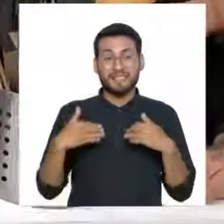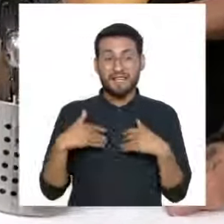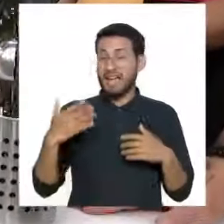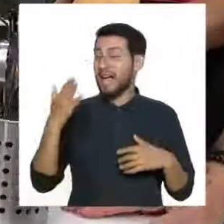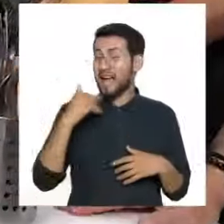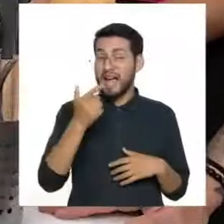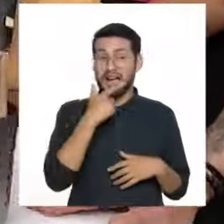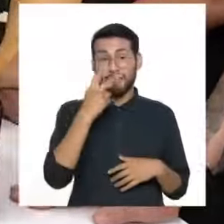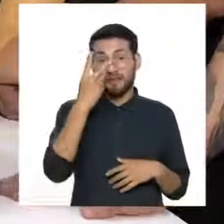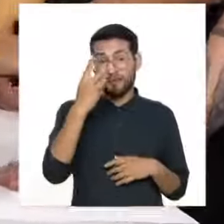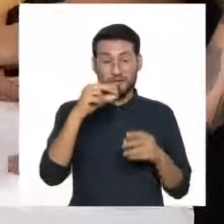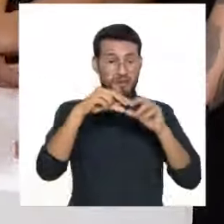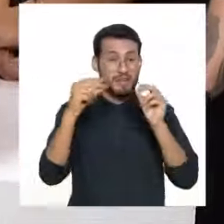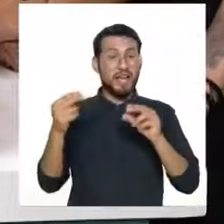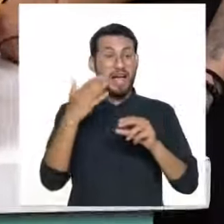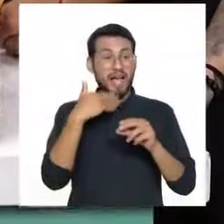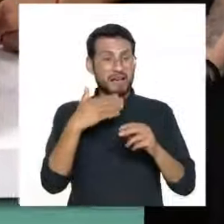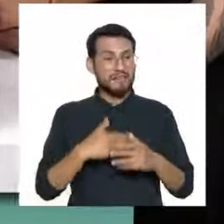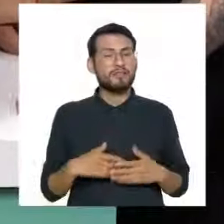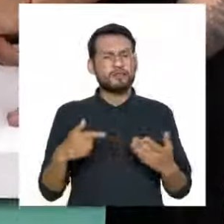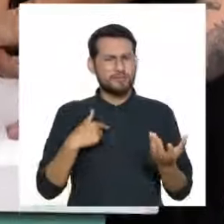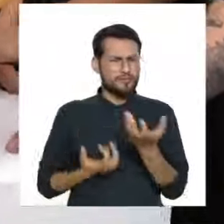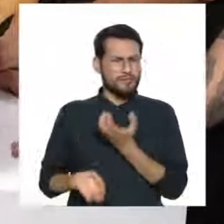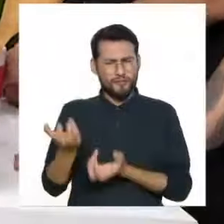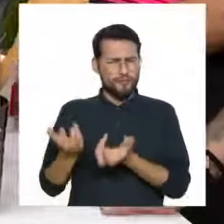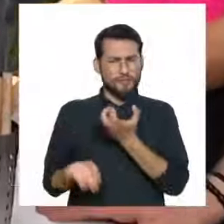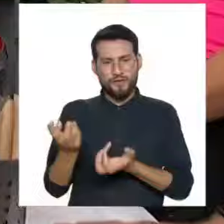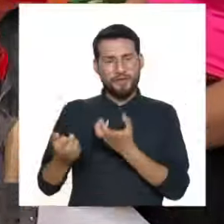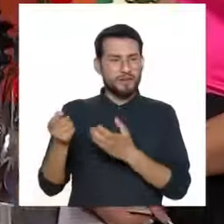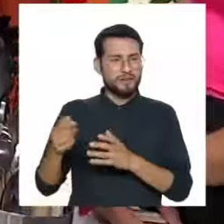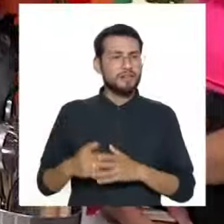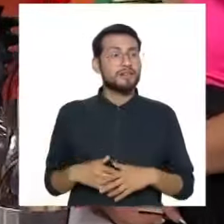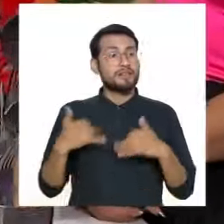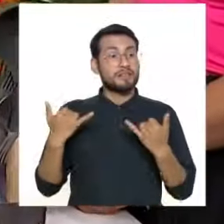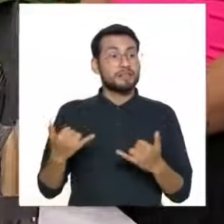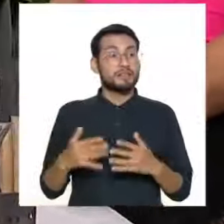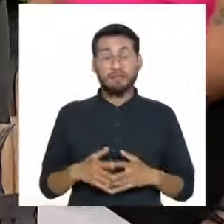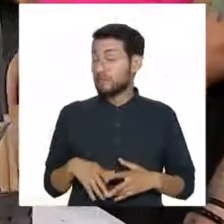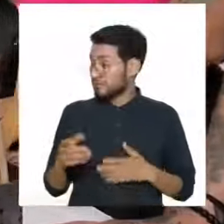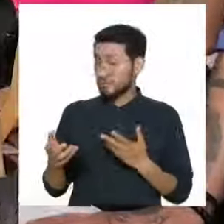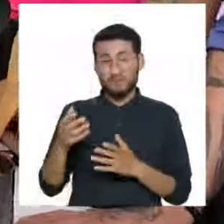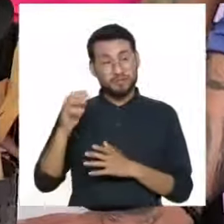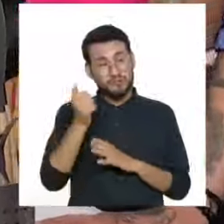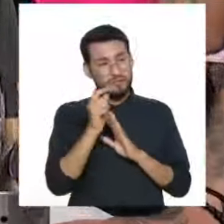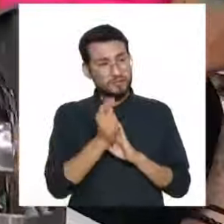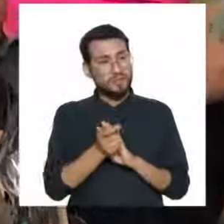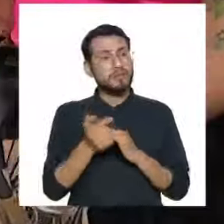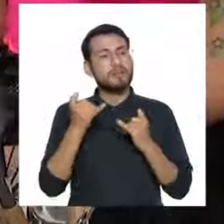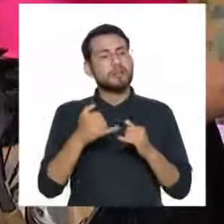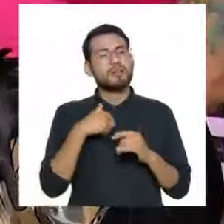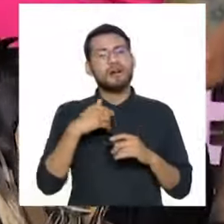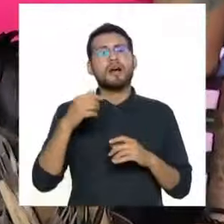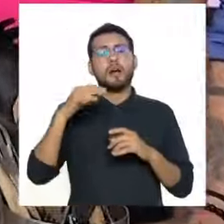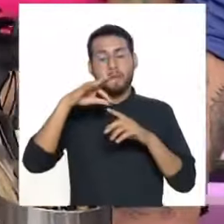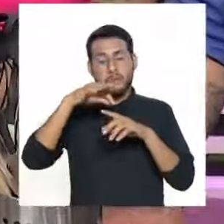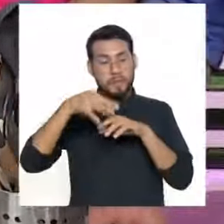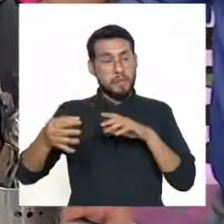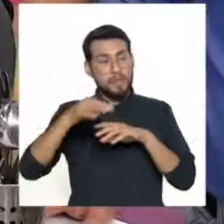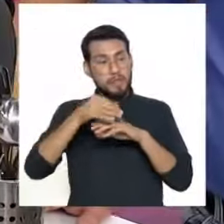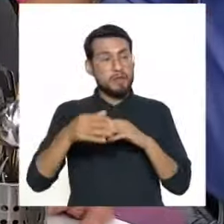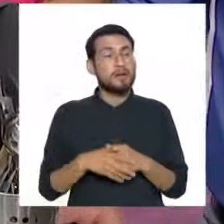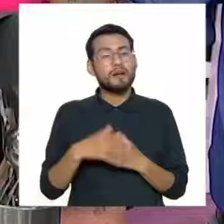ají amarillo dos ají amarillos yo los he sancochado así enteros y una vez que unos 10 minutos y le he retirado la piel para